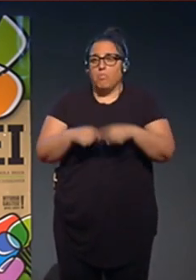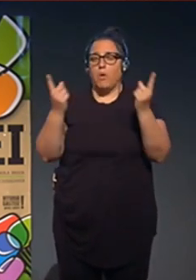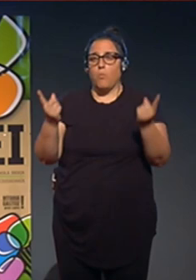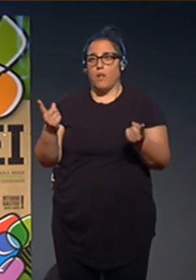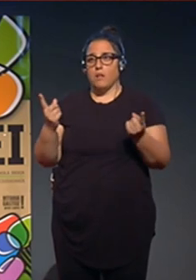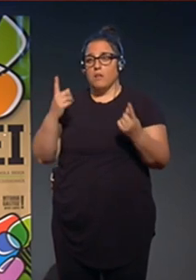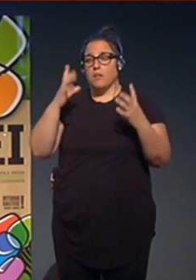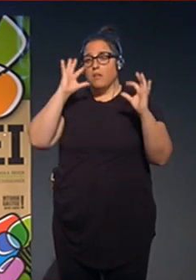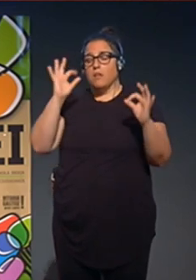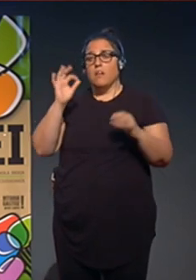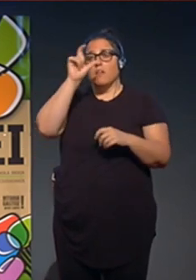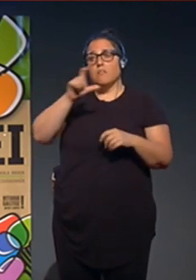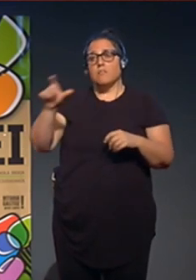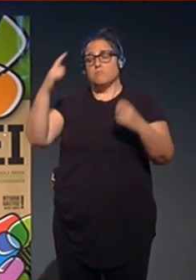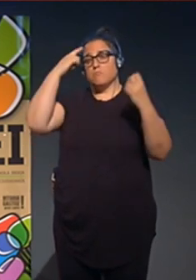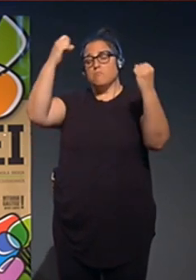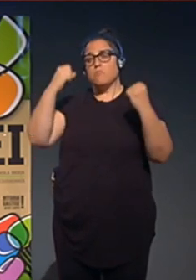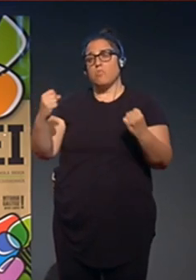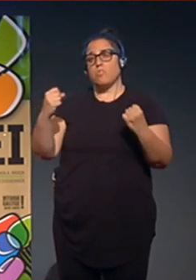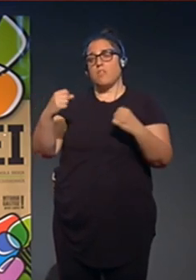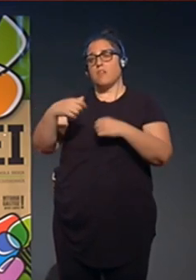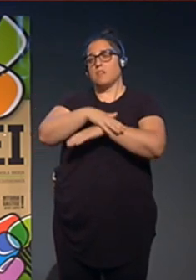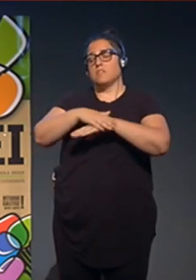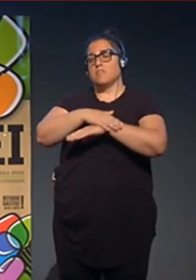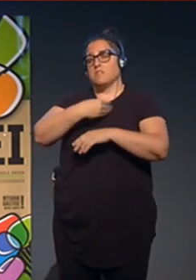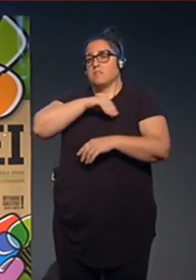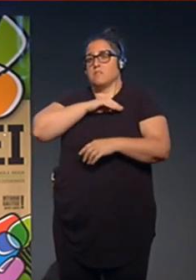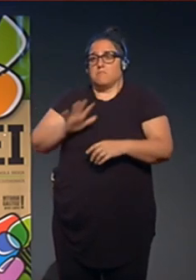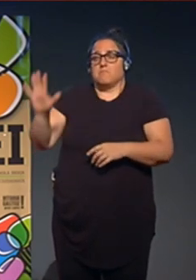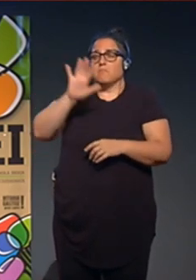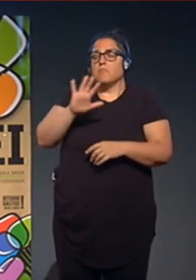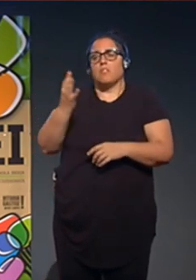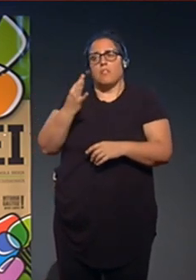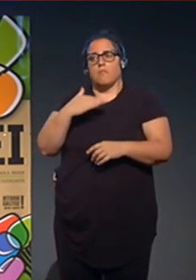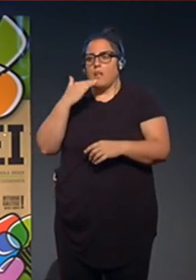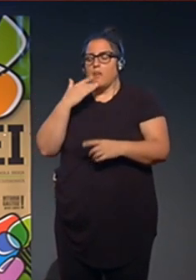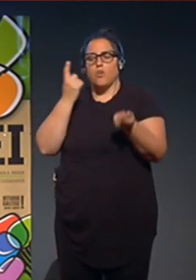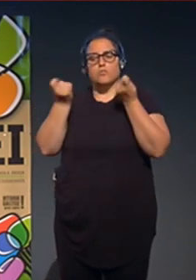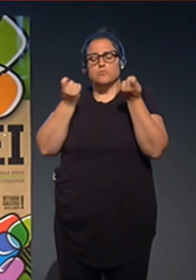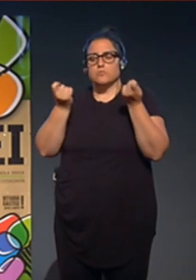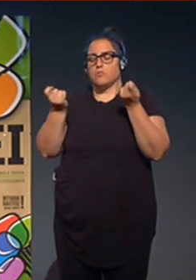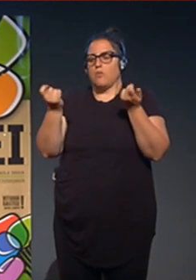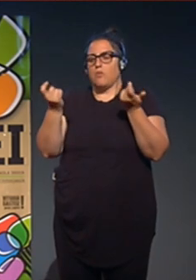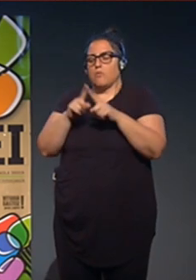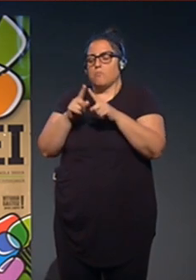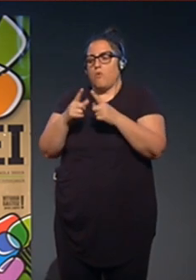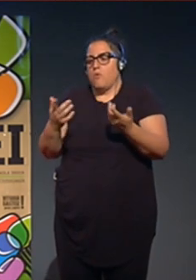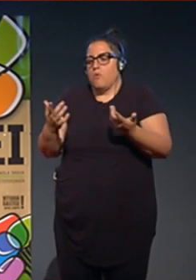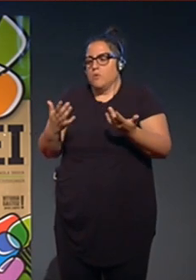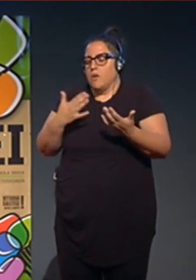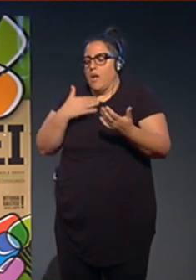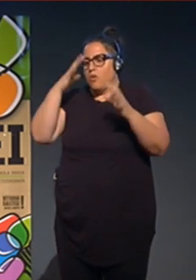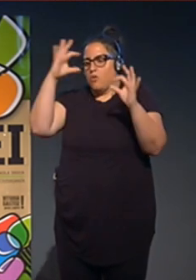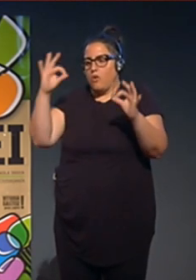si tiene una obligación de asegurarse de que todo esto tiene una cierta racionalidad eh A través de la zanahoria incentivos o